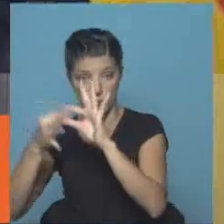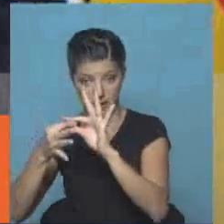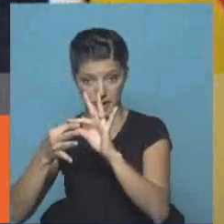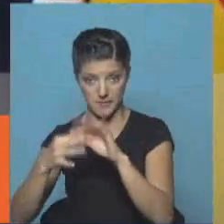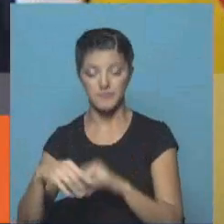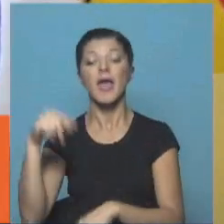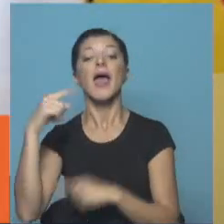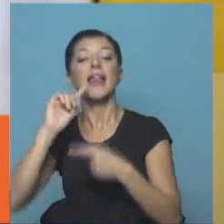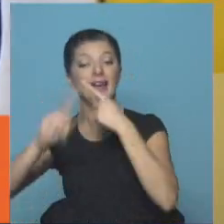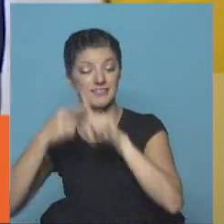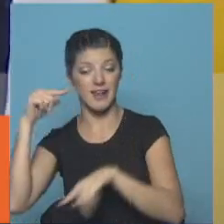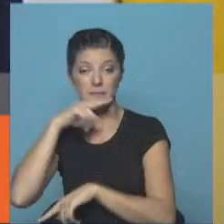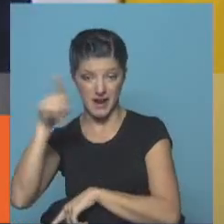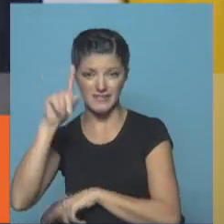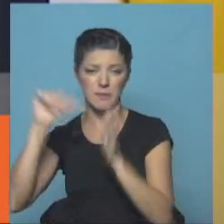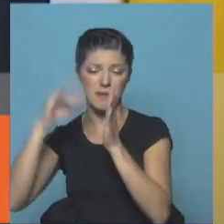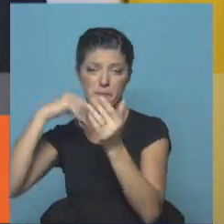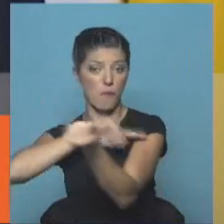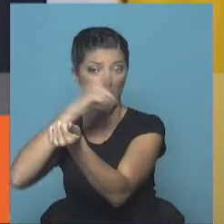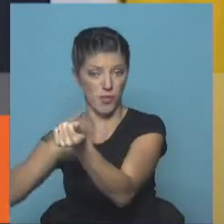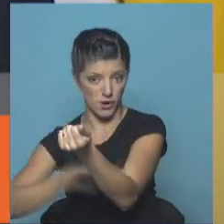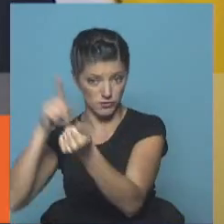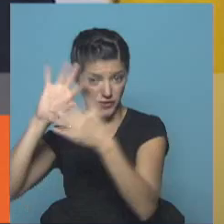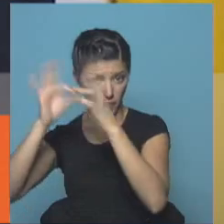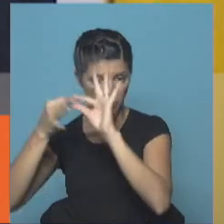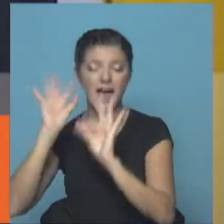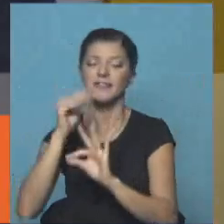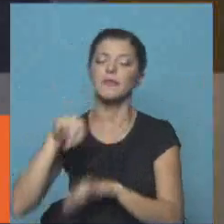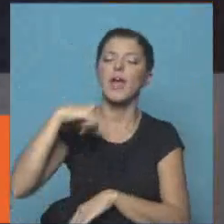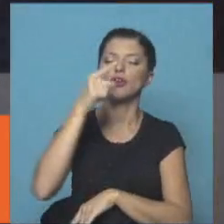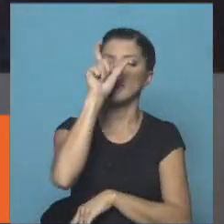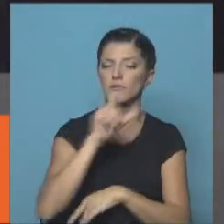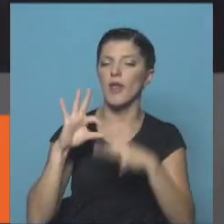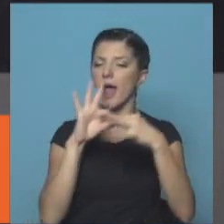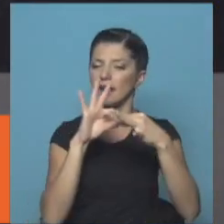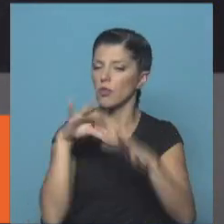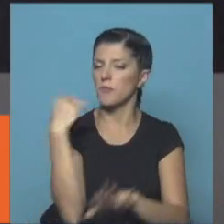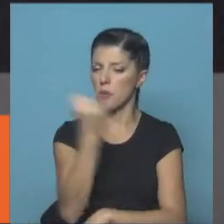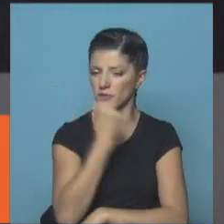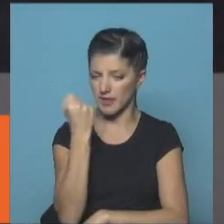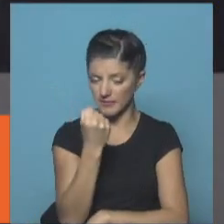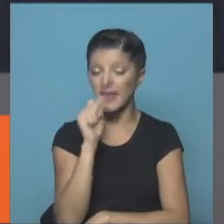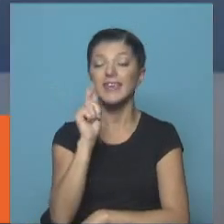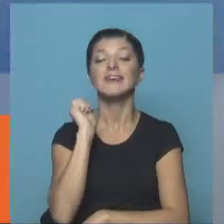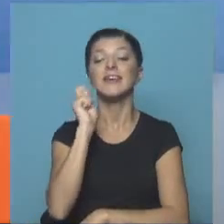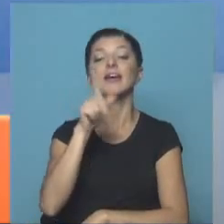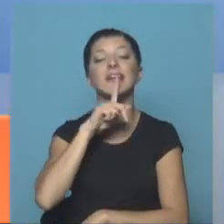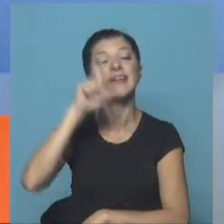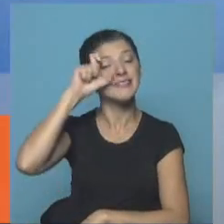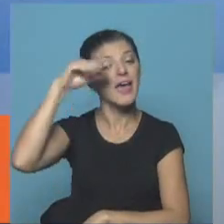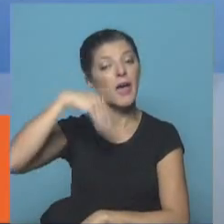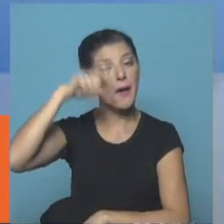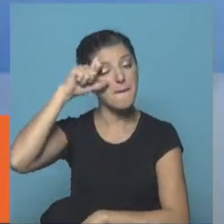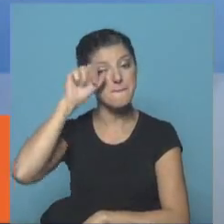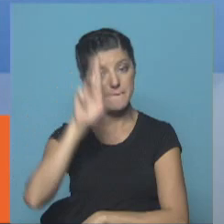más poderoso del viejo continente sabe que cuenta con otro aliado de peso en la región, Michel Temer.